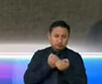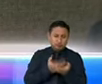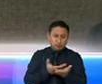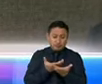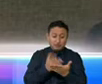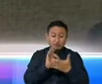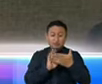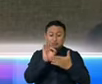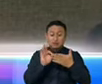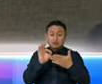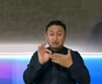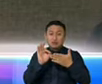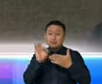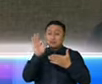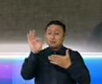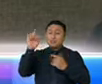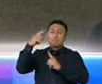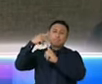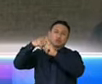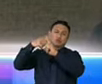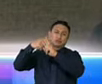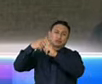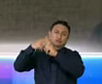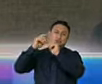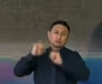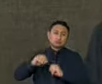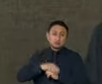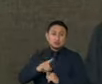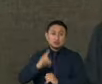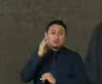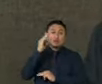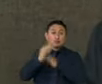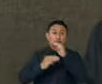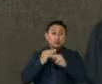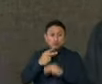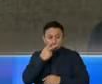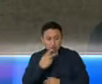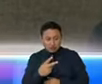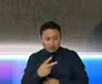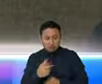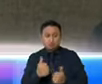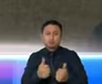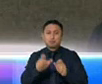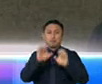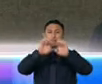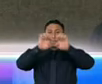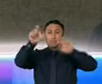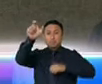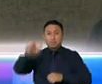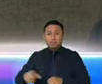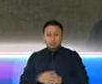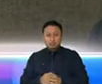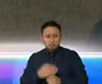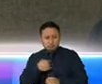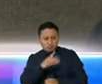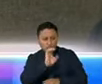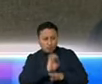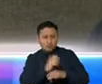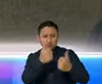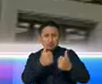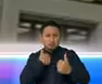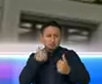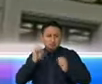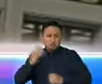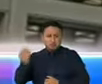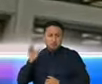predicciones positivas sobre el país. Estas predicciones son predicciones que son vistas en todo el mundo, lo ven inversores, lo ven bancas de